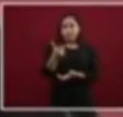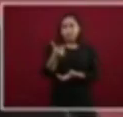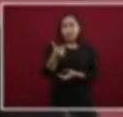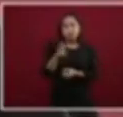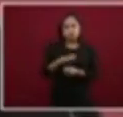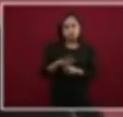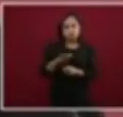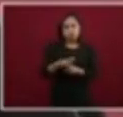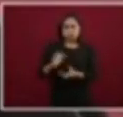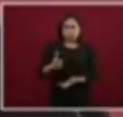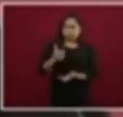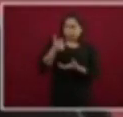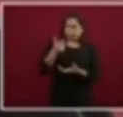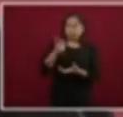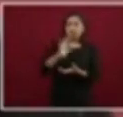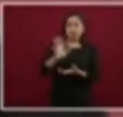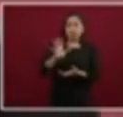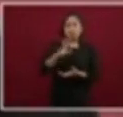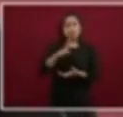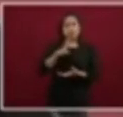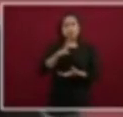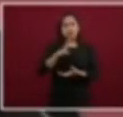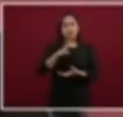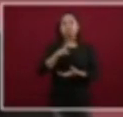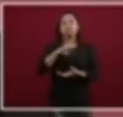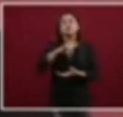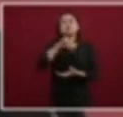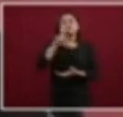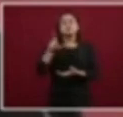considerable de capital, se dona